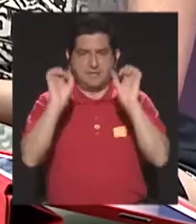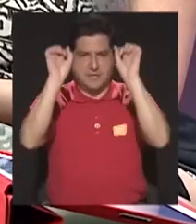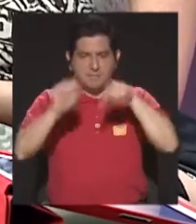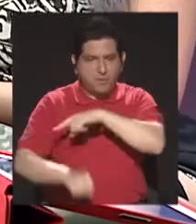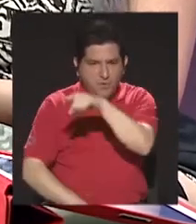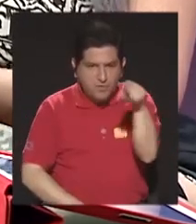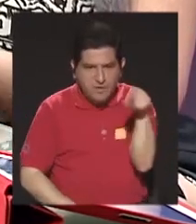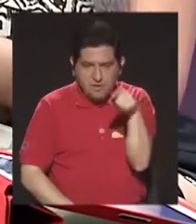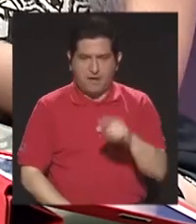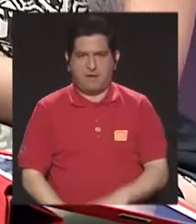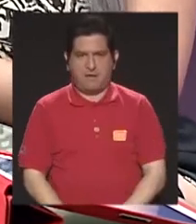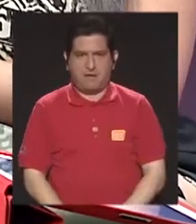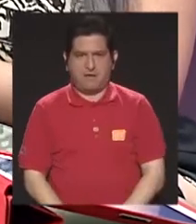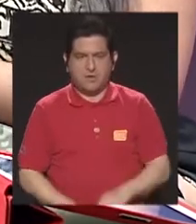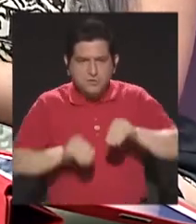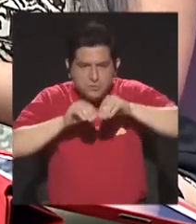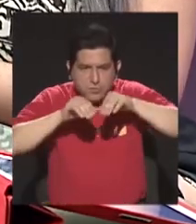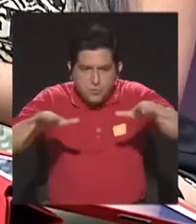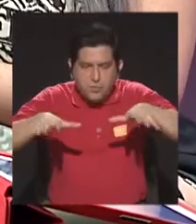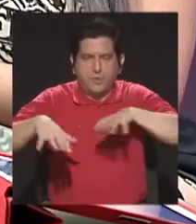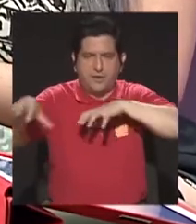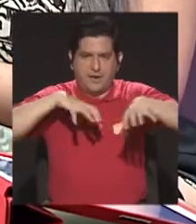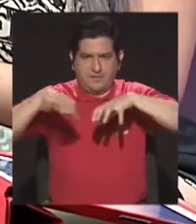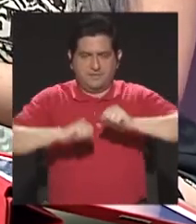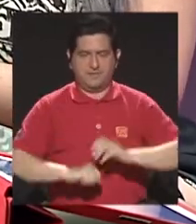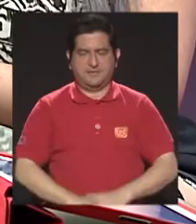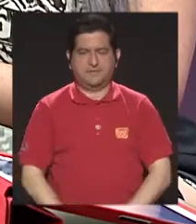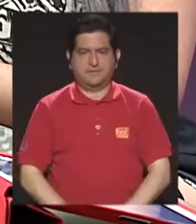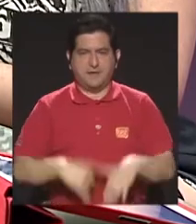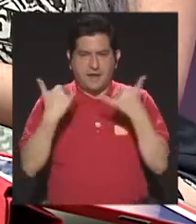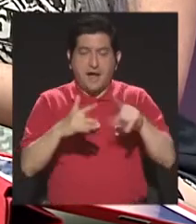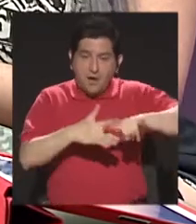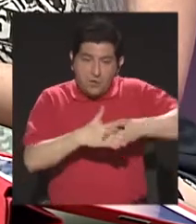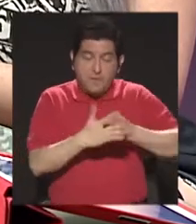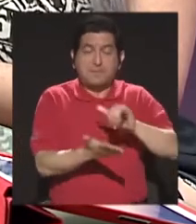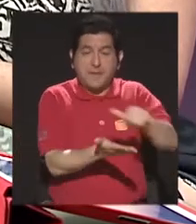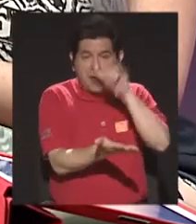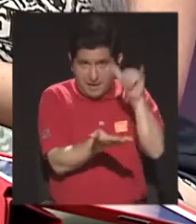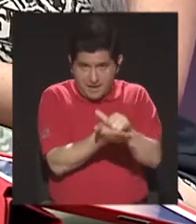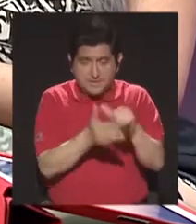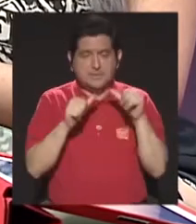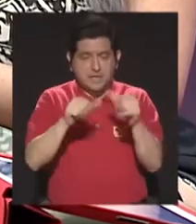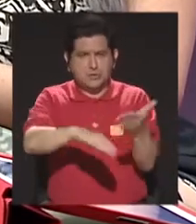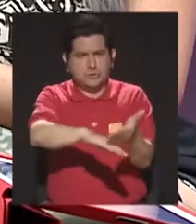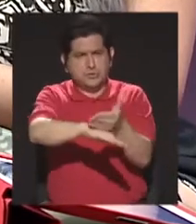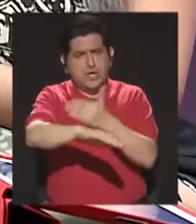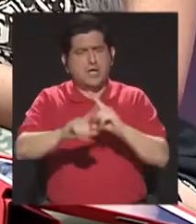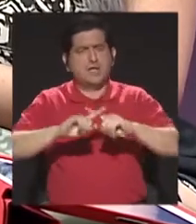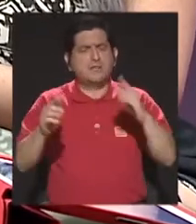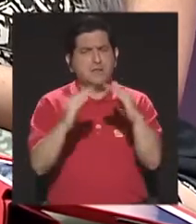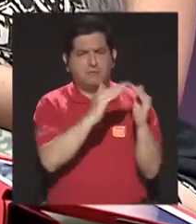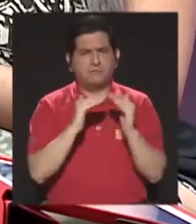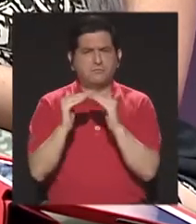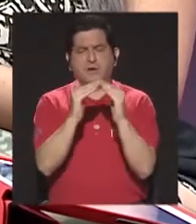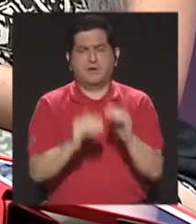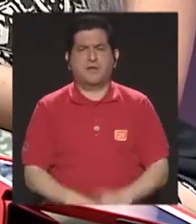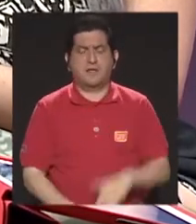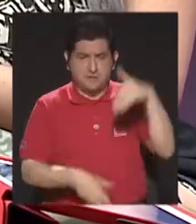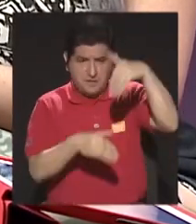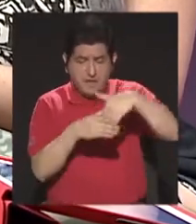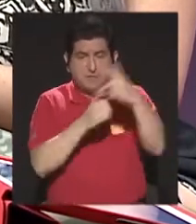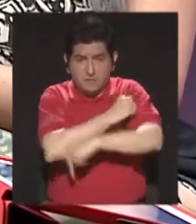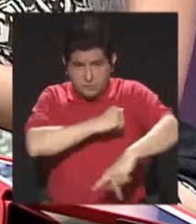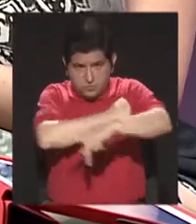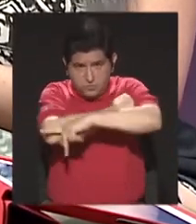puedan expandir el movimiento. Entonces, claro. Ahorita estamos empezando San José, queremos seguir creciendo a otras ciudades dentro del